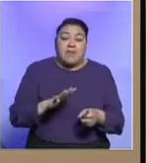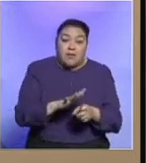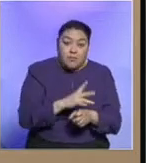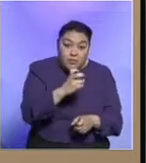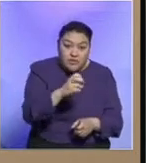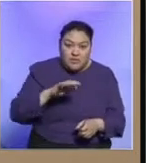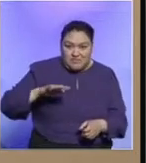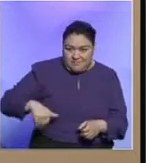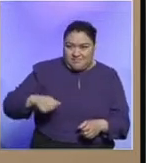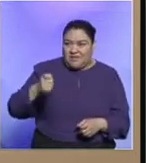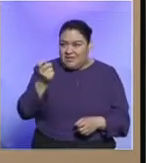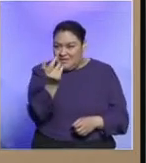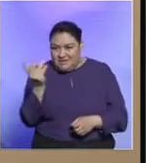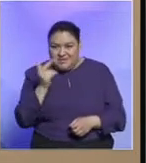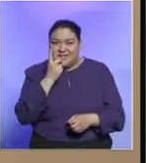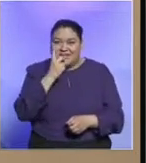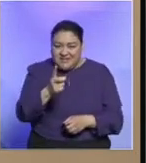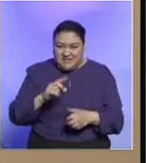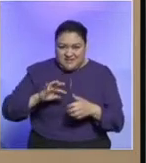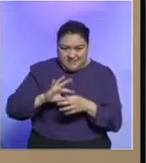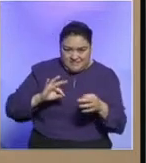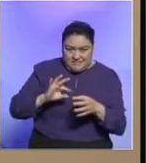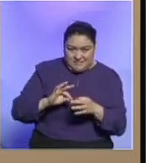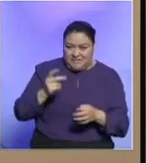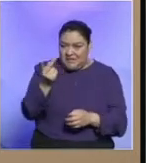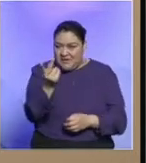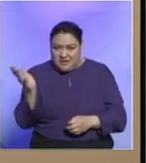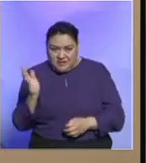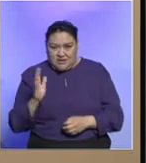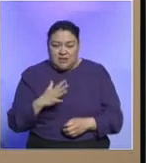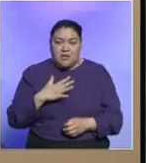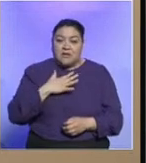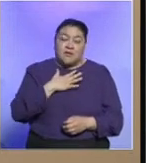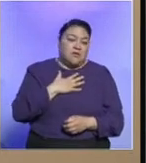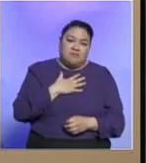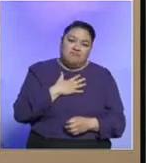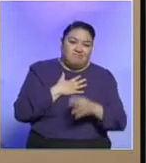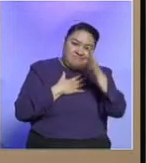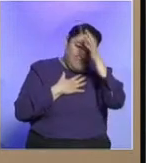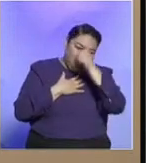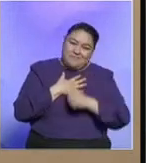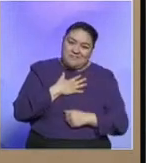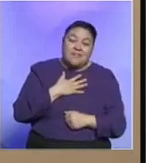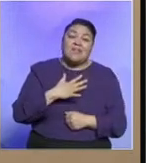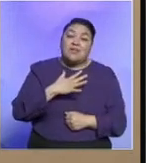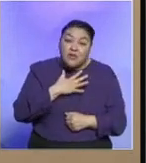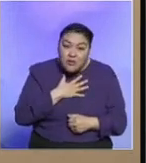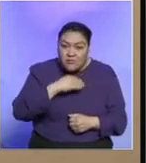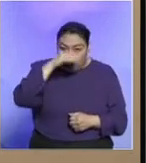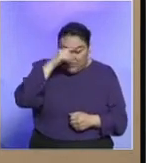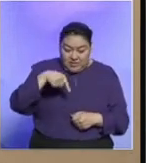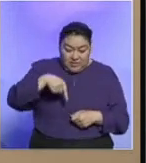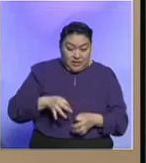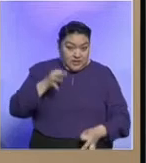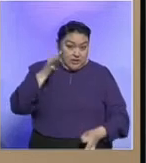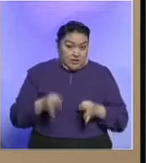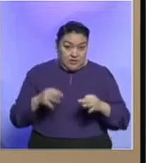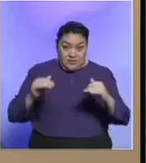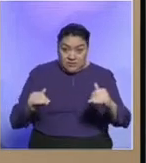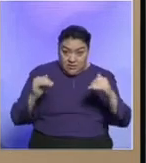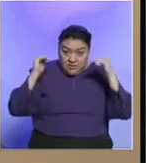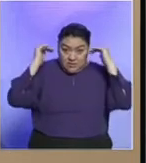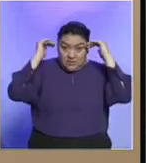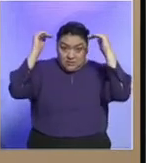Contrario a lo que se ha manifestado aquí, de manera alguna considero que este tribunal